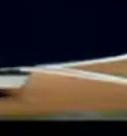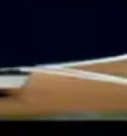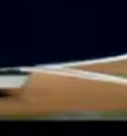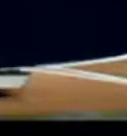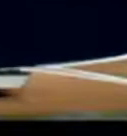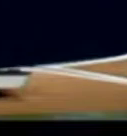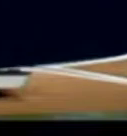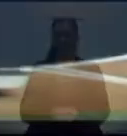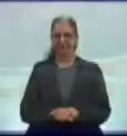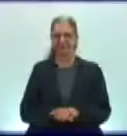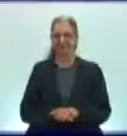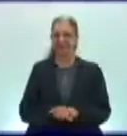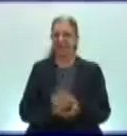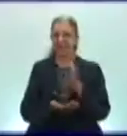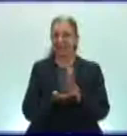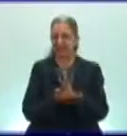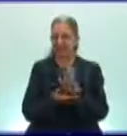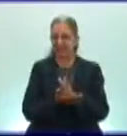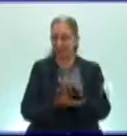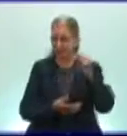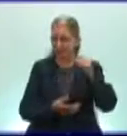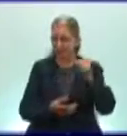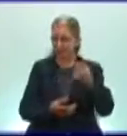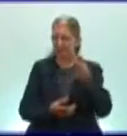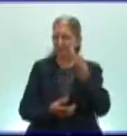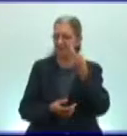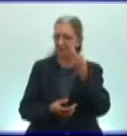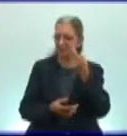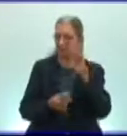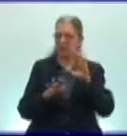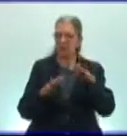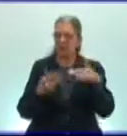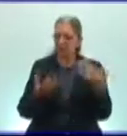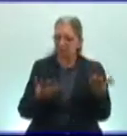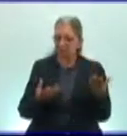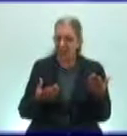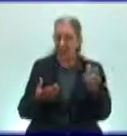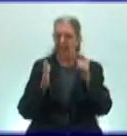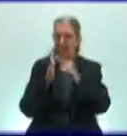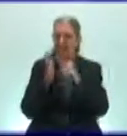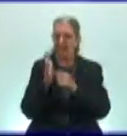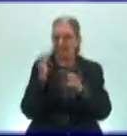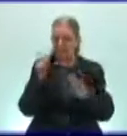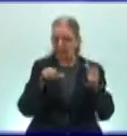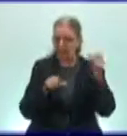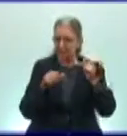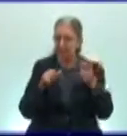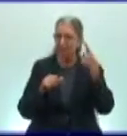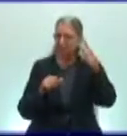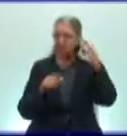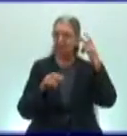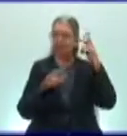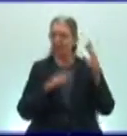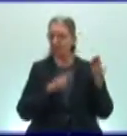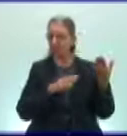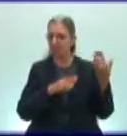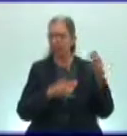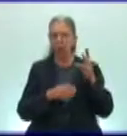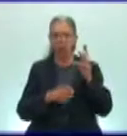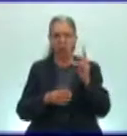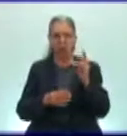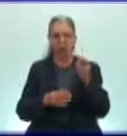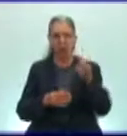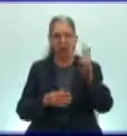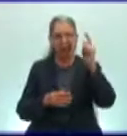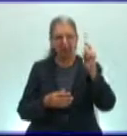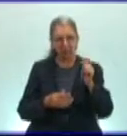En la teleclase de hoy hemos visto a qué llamamos elemento químico, recordamos qué cosa es el número atómico,